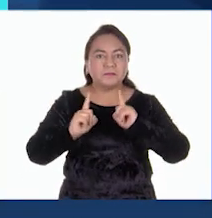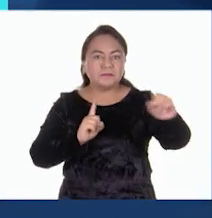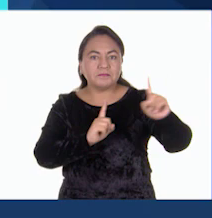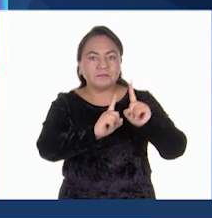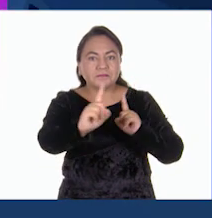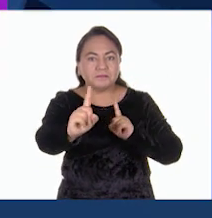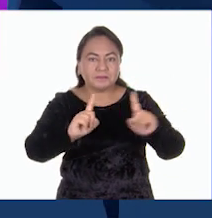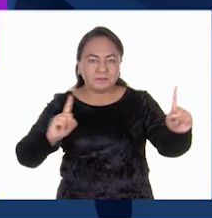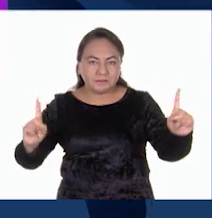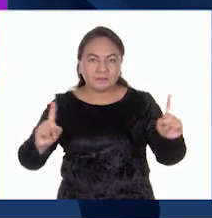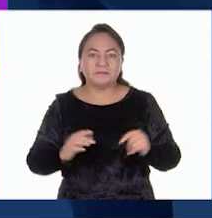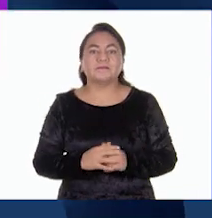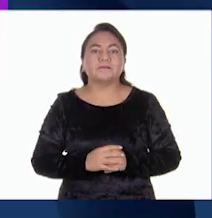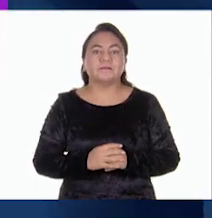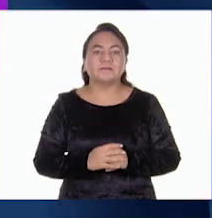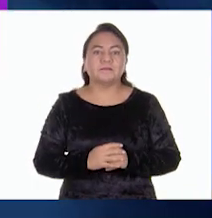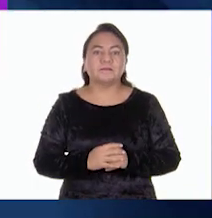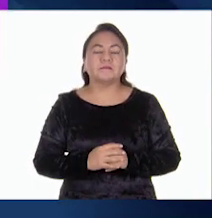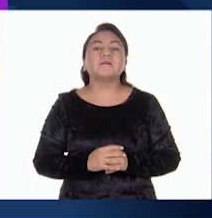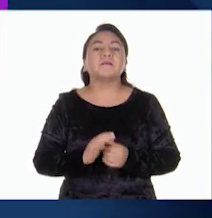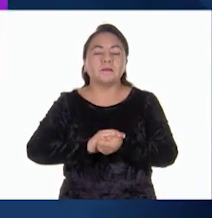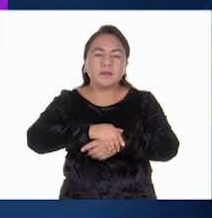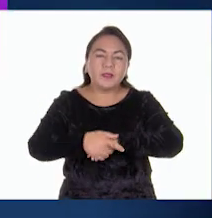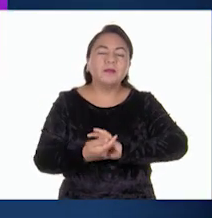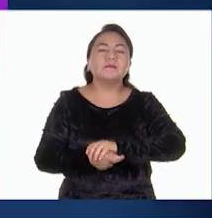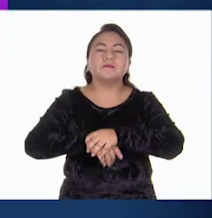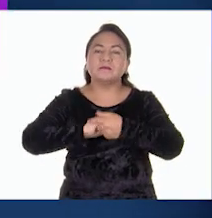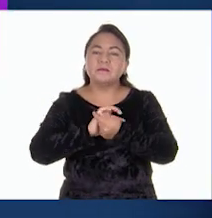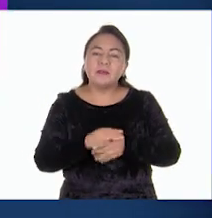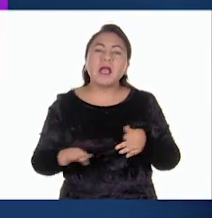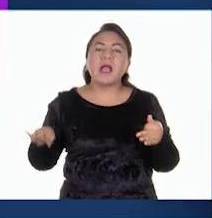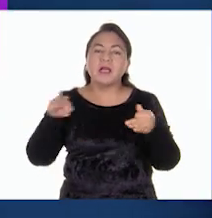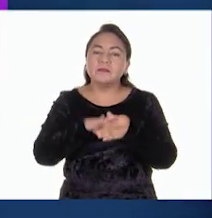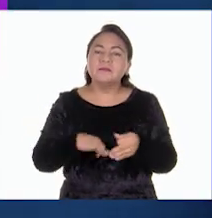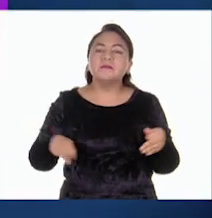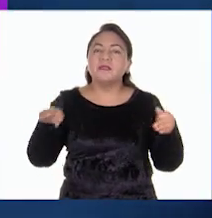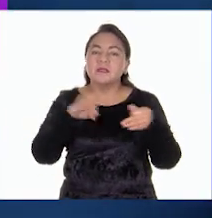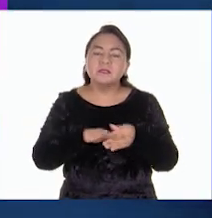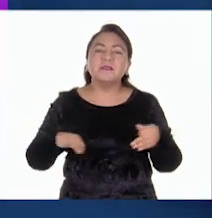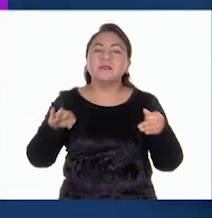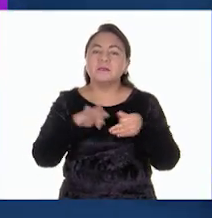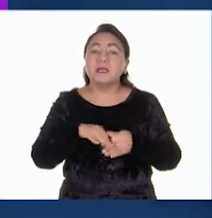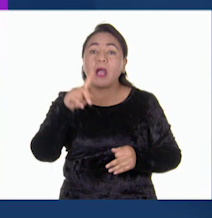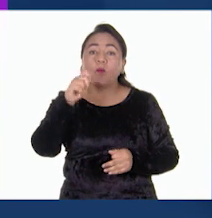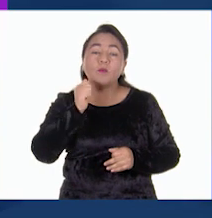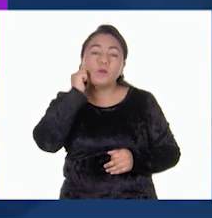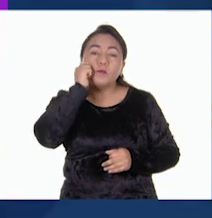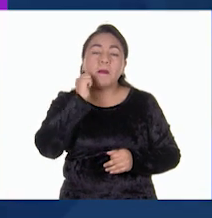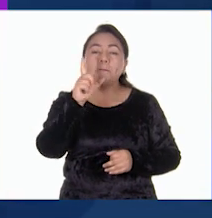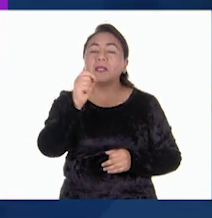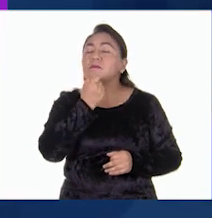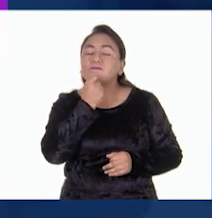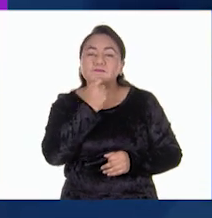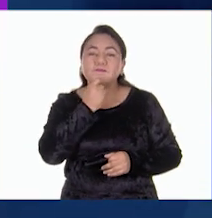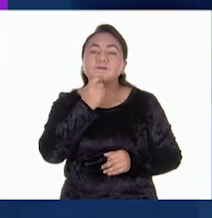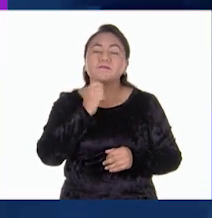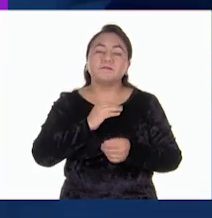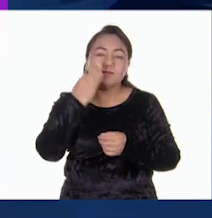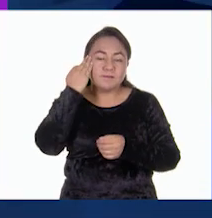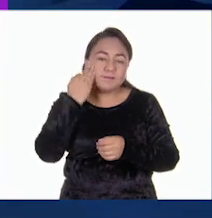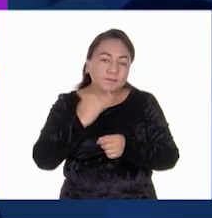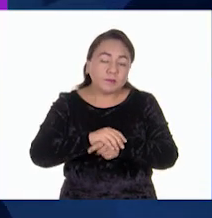1.5 metros entre tú y los demás. Lávate las manos muy seguido con agua y jabón por lo menos durante 20 segundos o